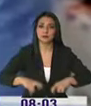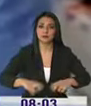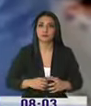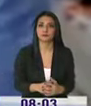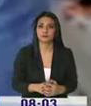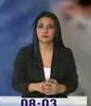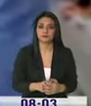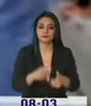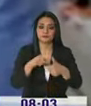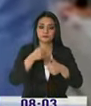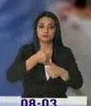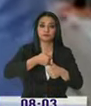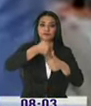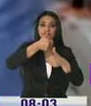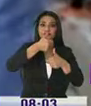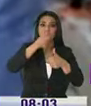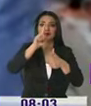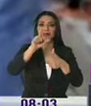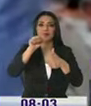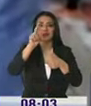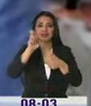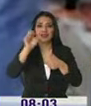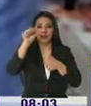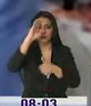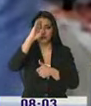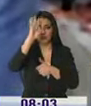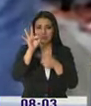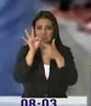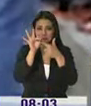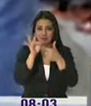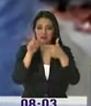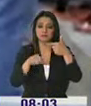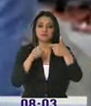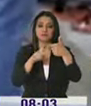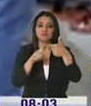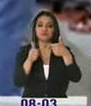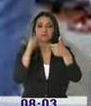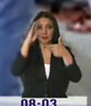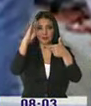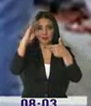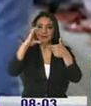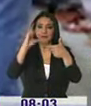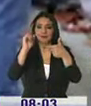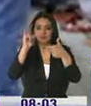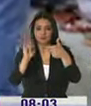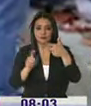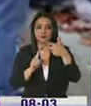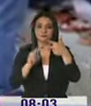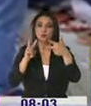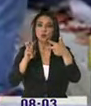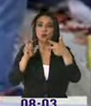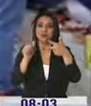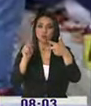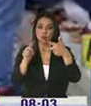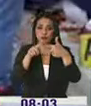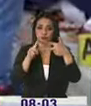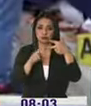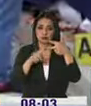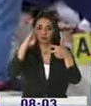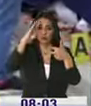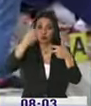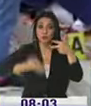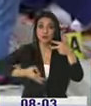cuerpos del subteniente Daniel Ramírez Lara de la DINASED y de los cabos Germán Obregón Paladines y Winston Reyes Valencia de la Policía